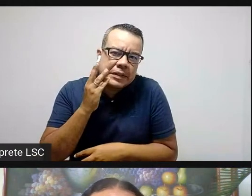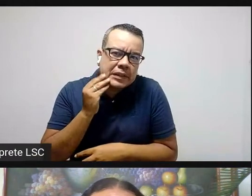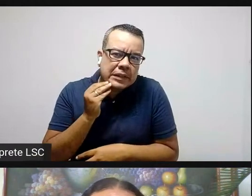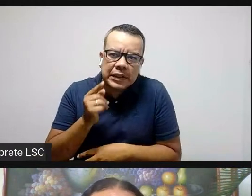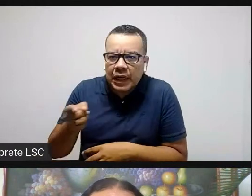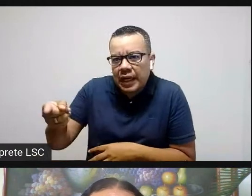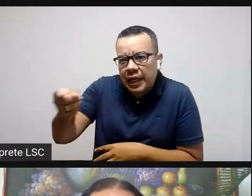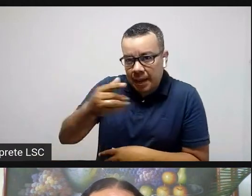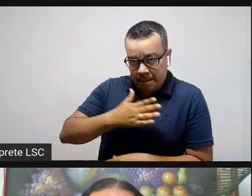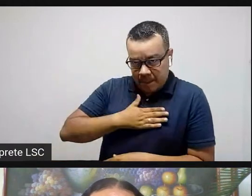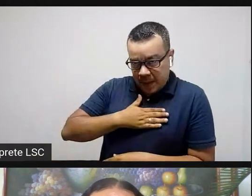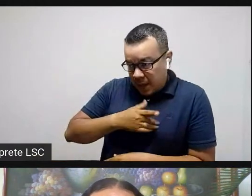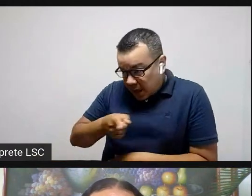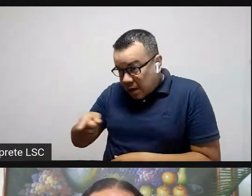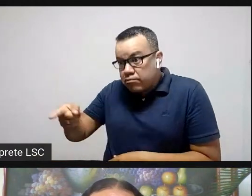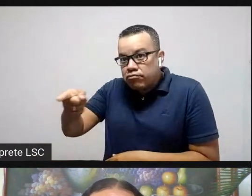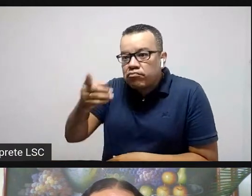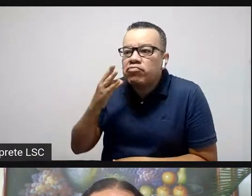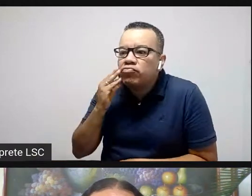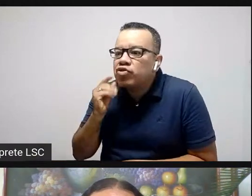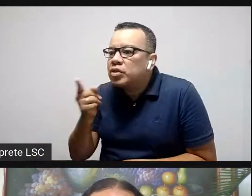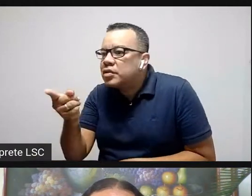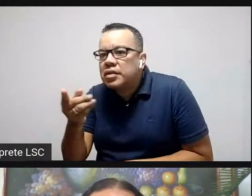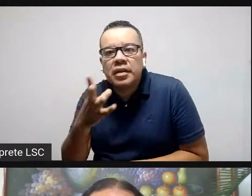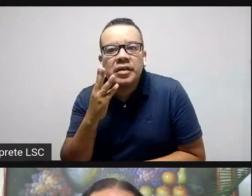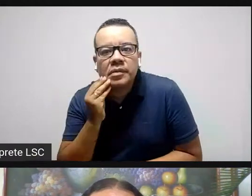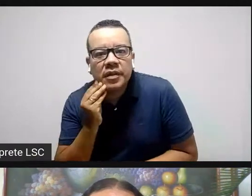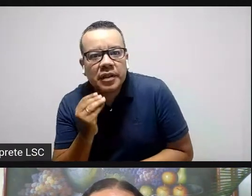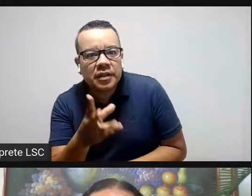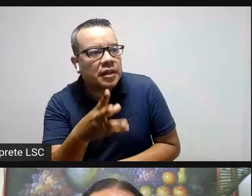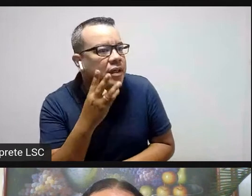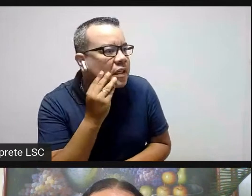colectiva. Entonces, desde el